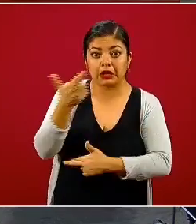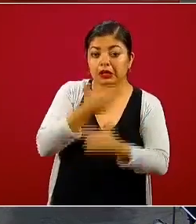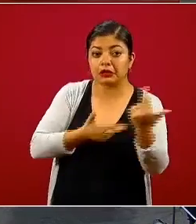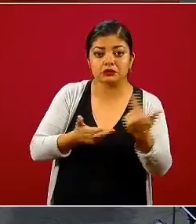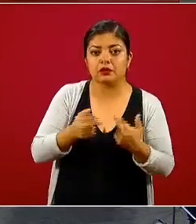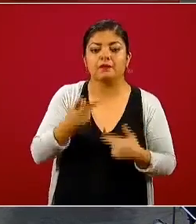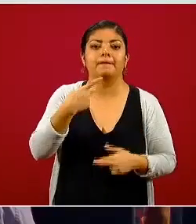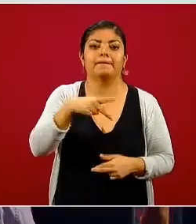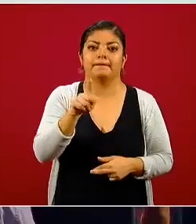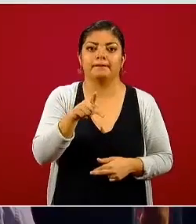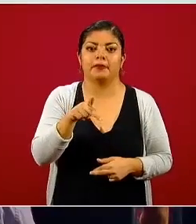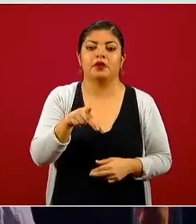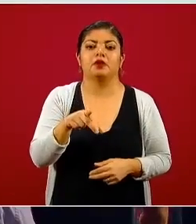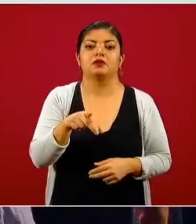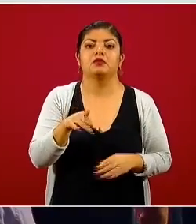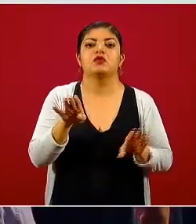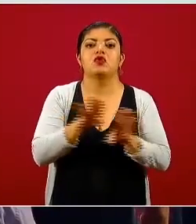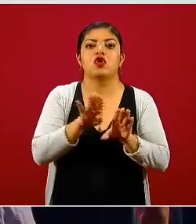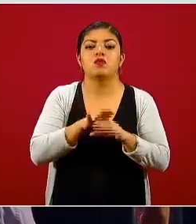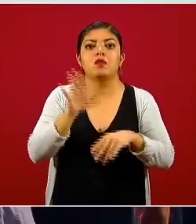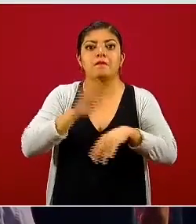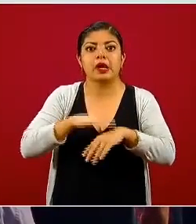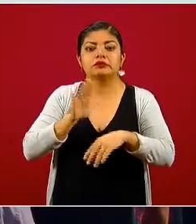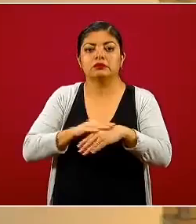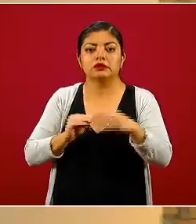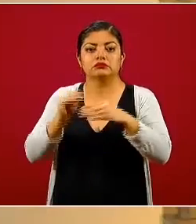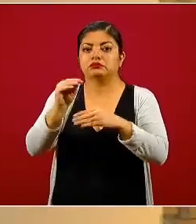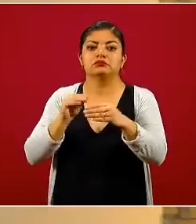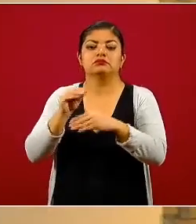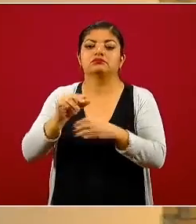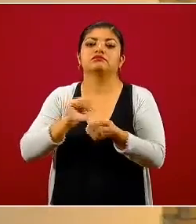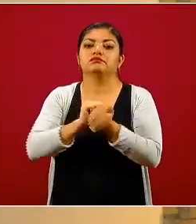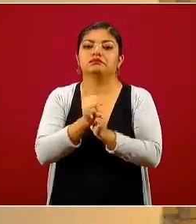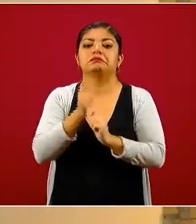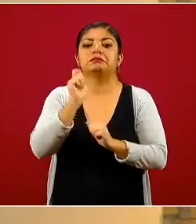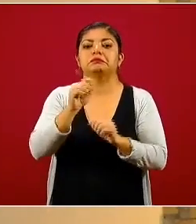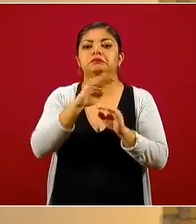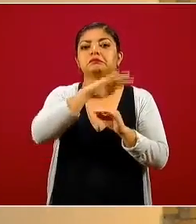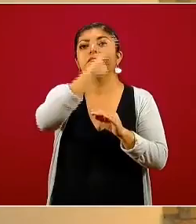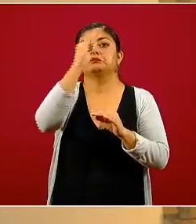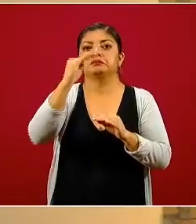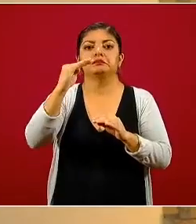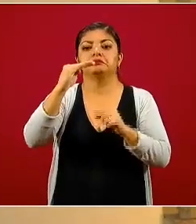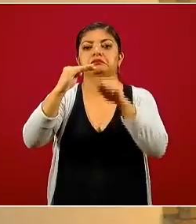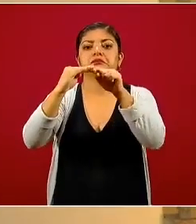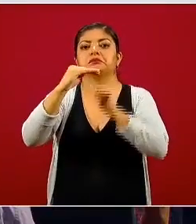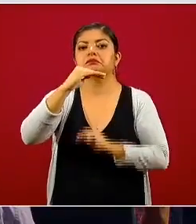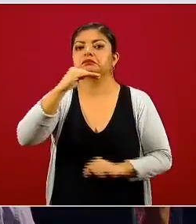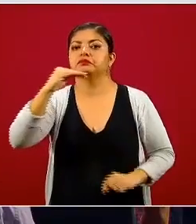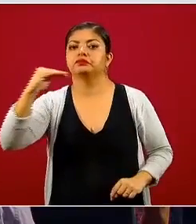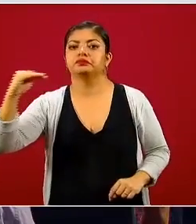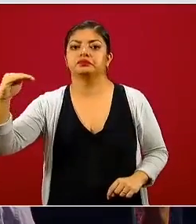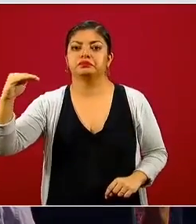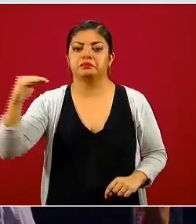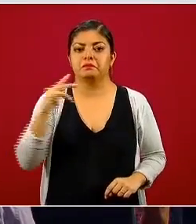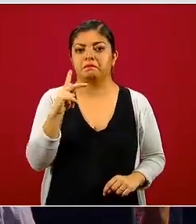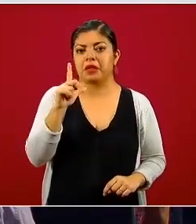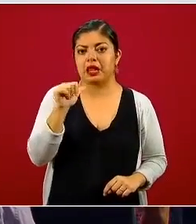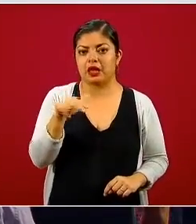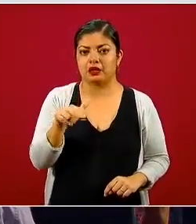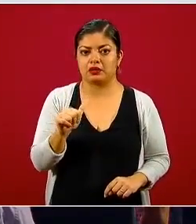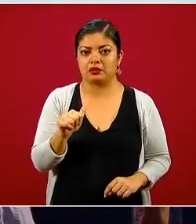pero tampoco se siguen agregando casos, entonces se vuelve plana esa línea. Si me